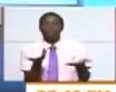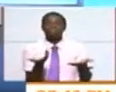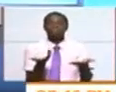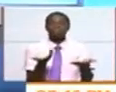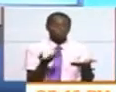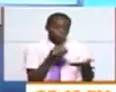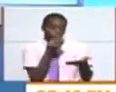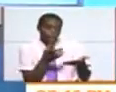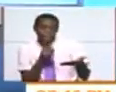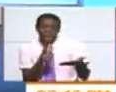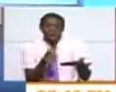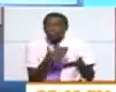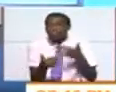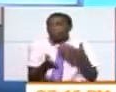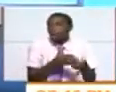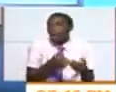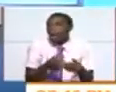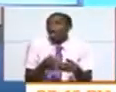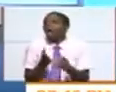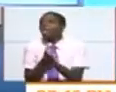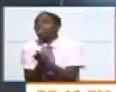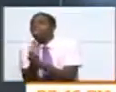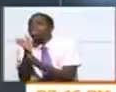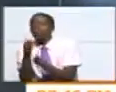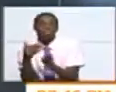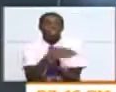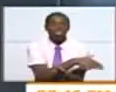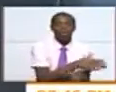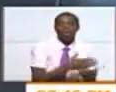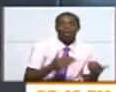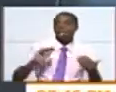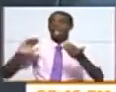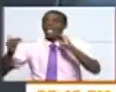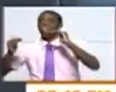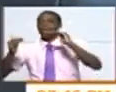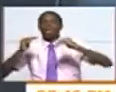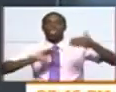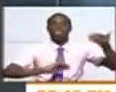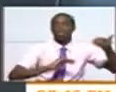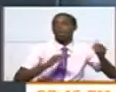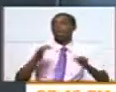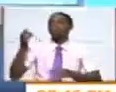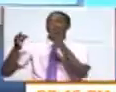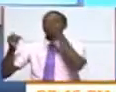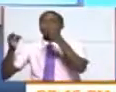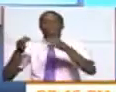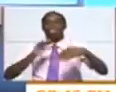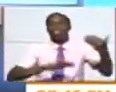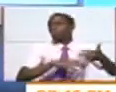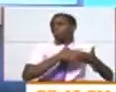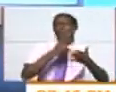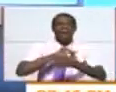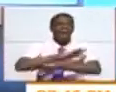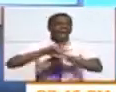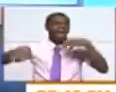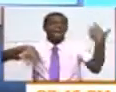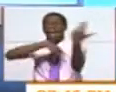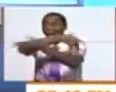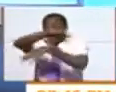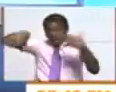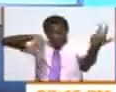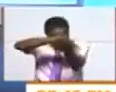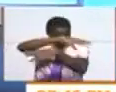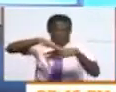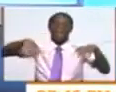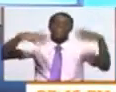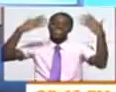mal, no hay justo, no hay injusto, no hay ética, no hay justicia. Es decir, estado fallido. Es decir,